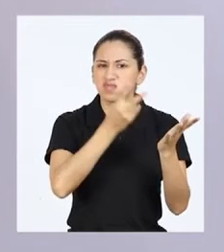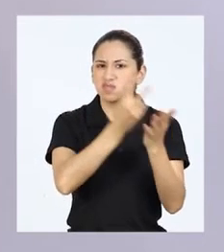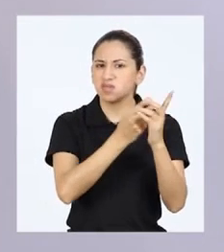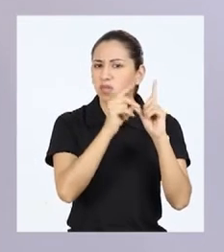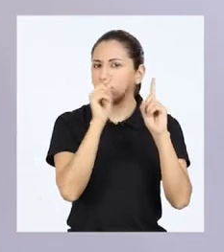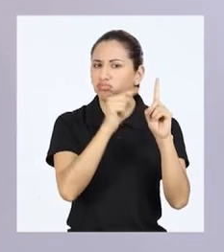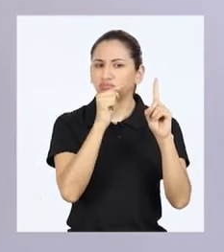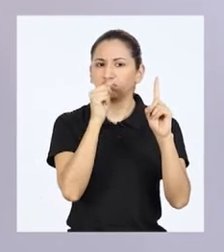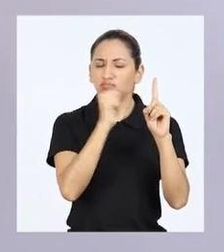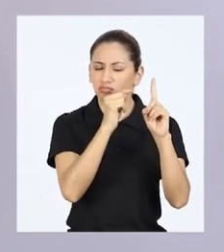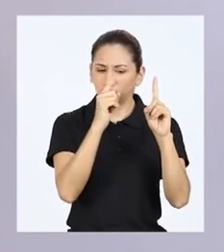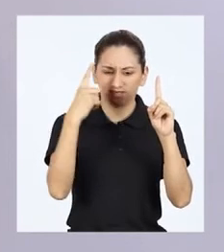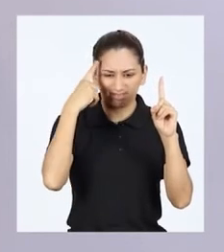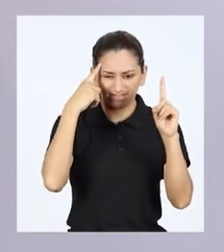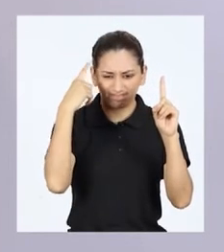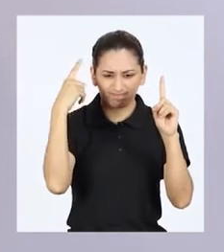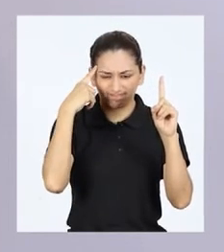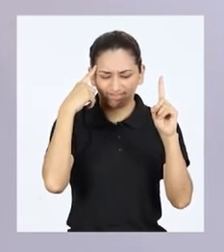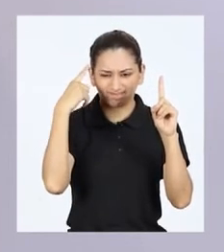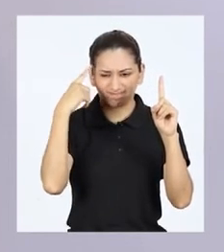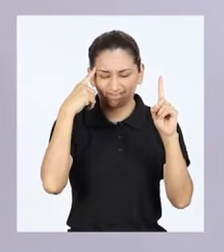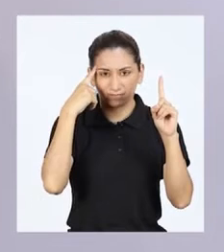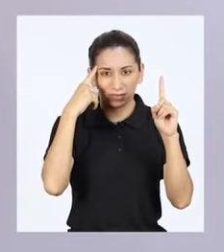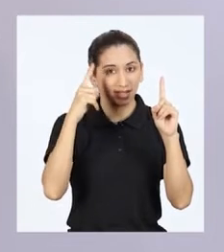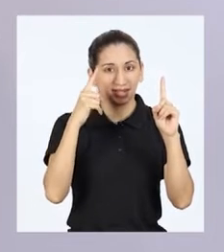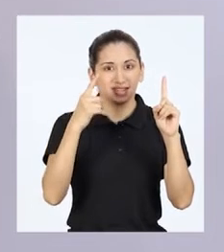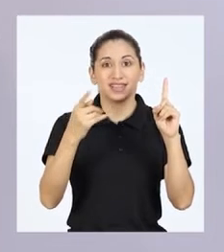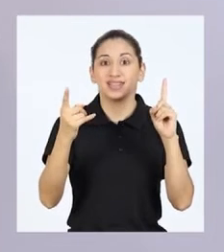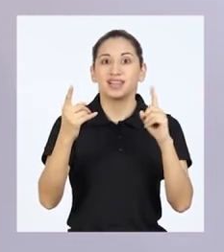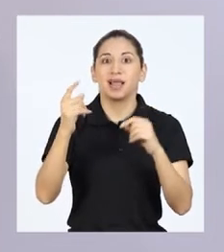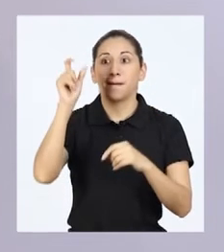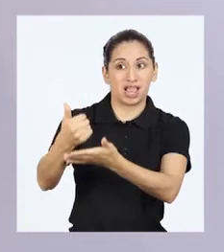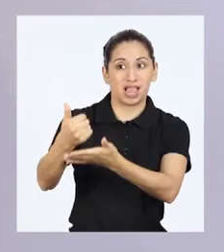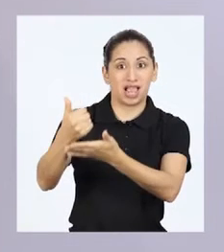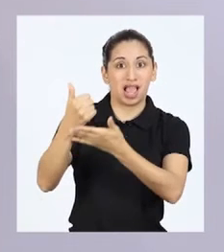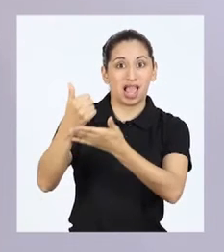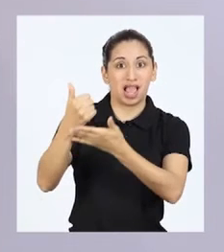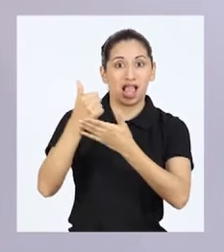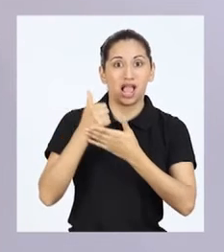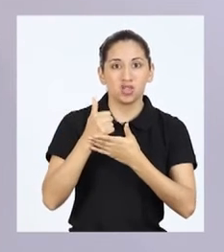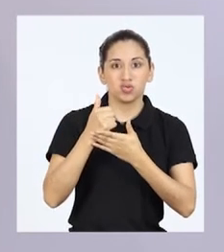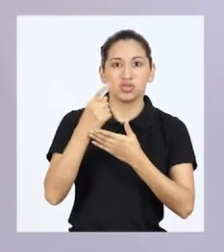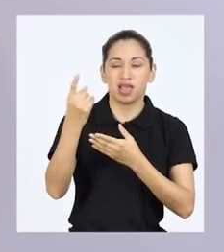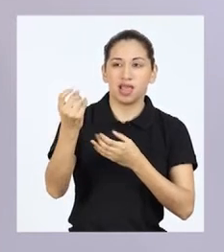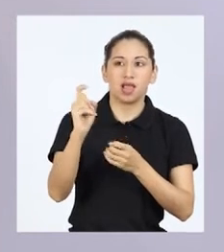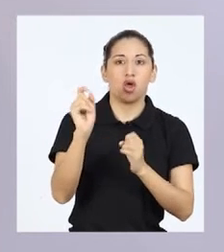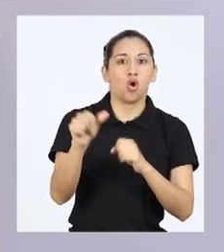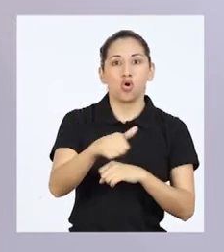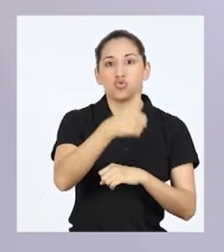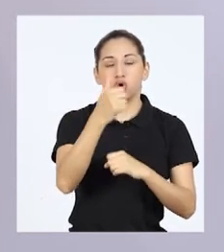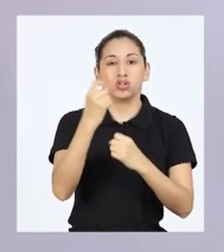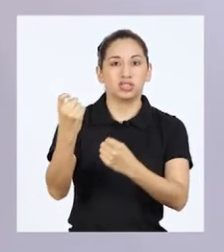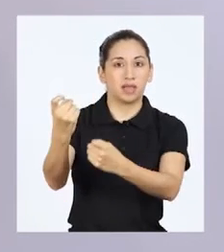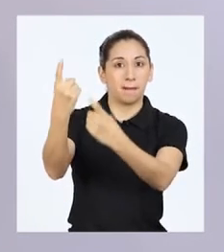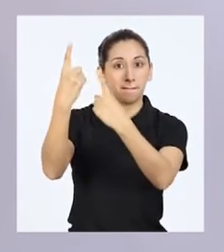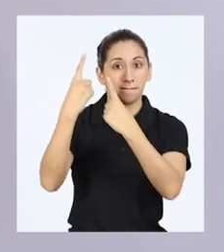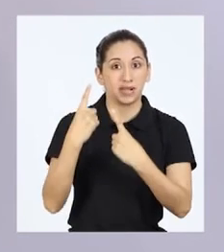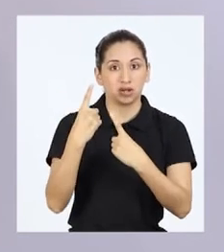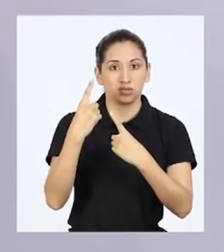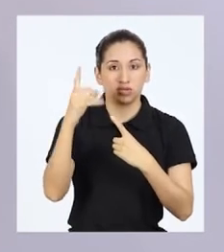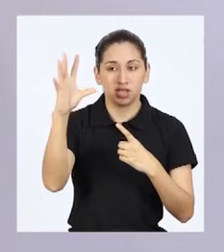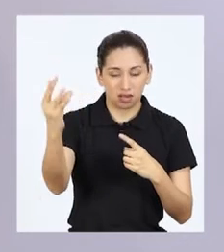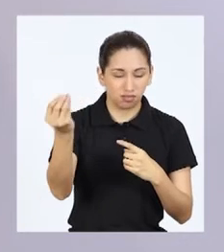momento, es bueno que el facilitador intervenga, quizás lanzando otra pregunta que nos lleve